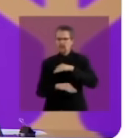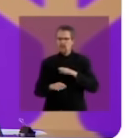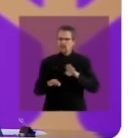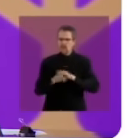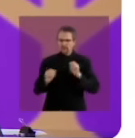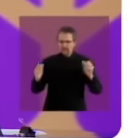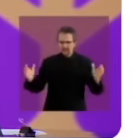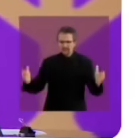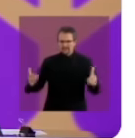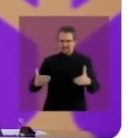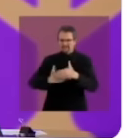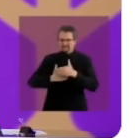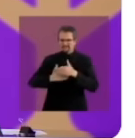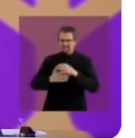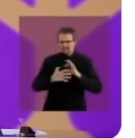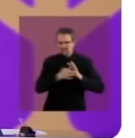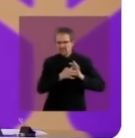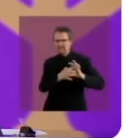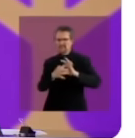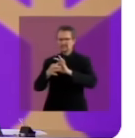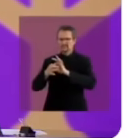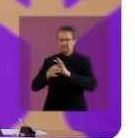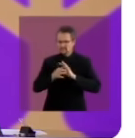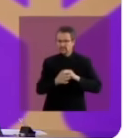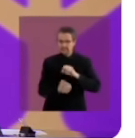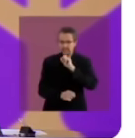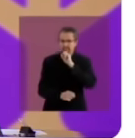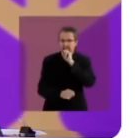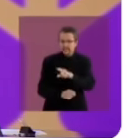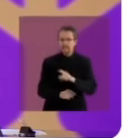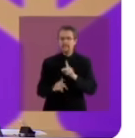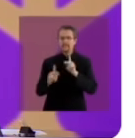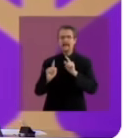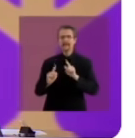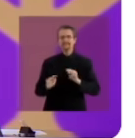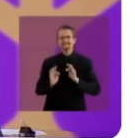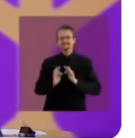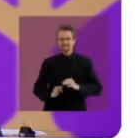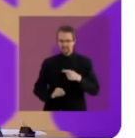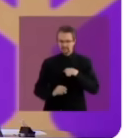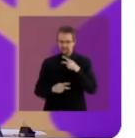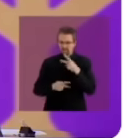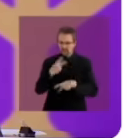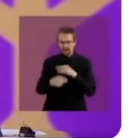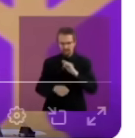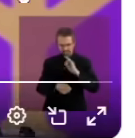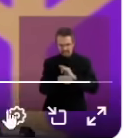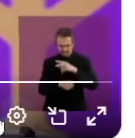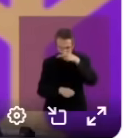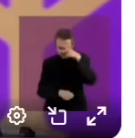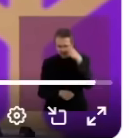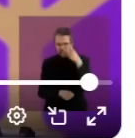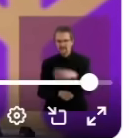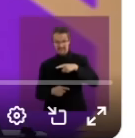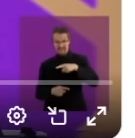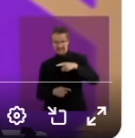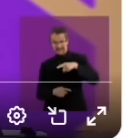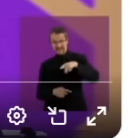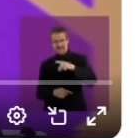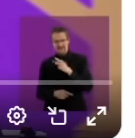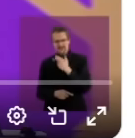en unidad, nos cobijará en paz. Voy a defender a México por ti y por tus